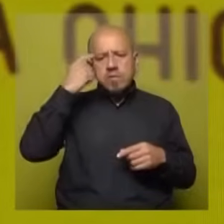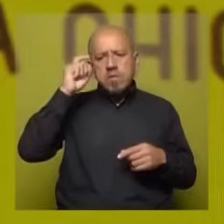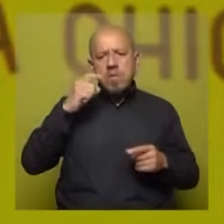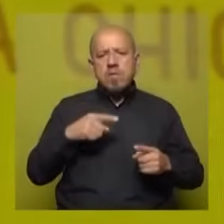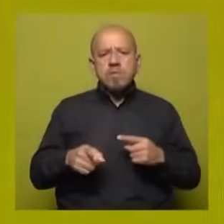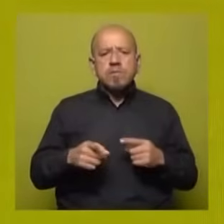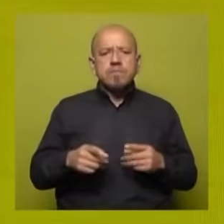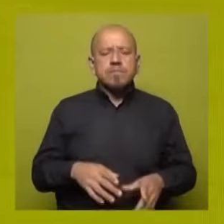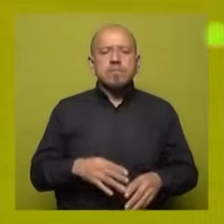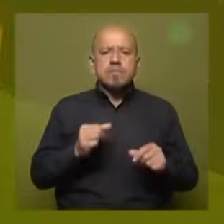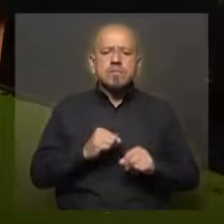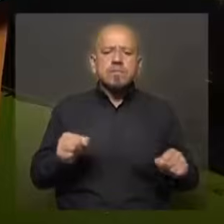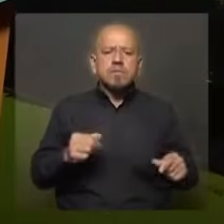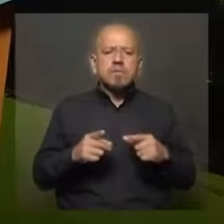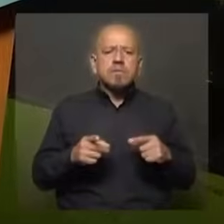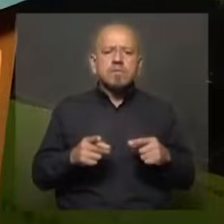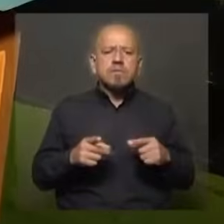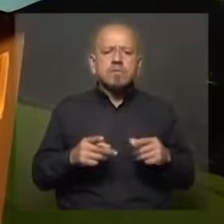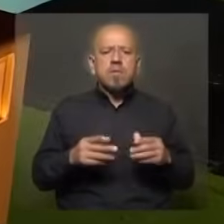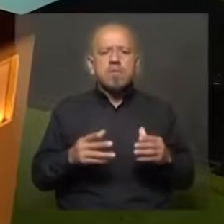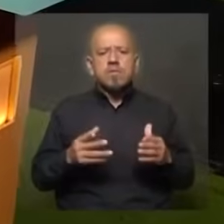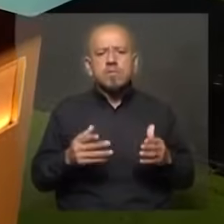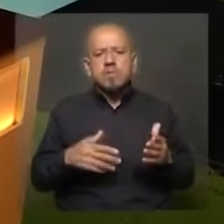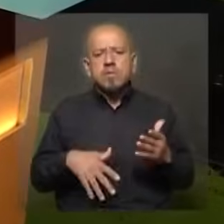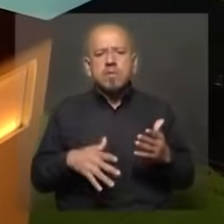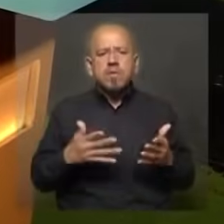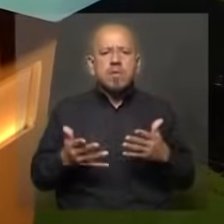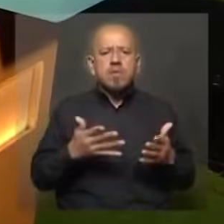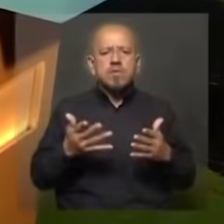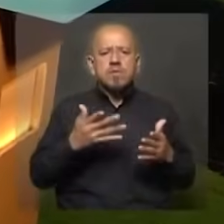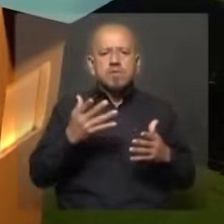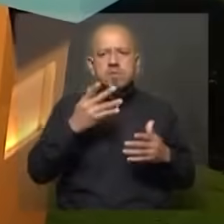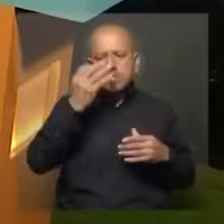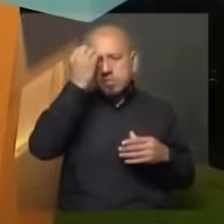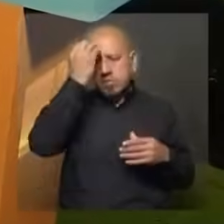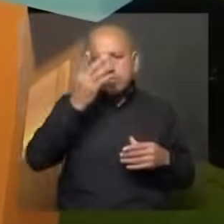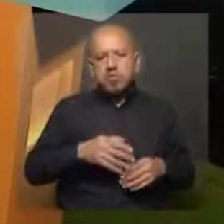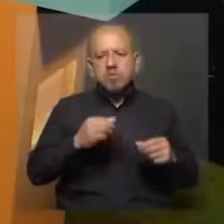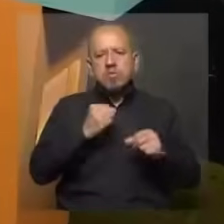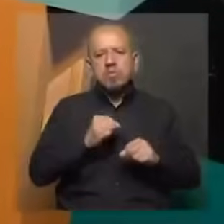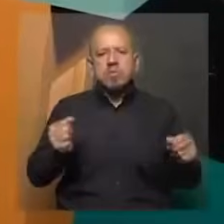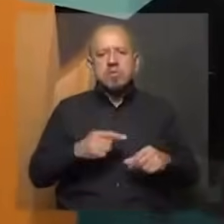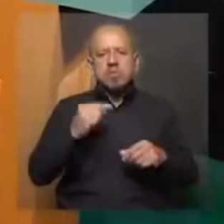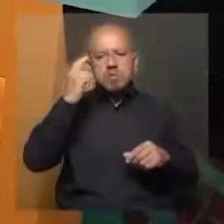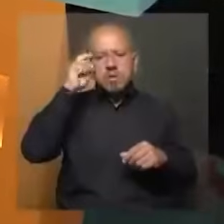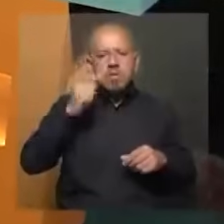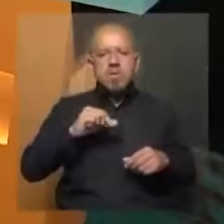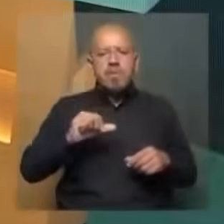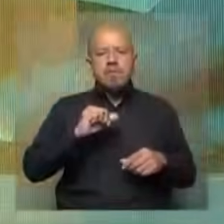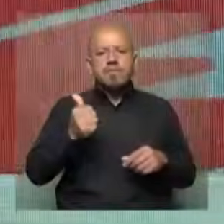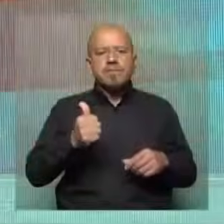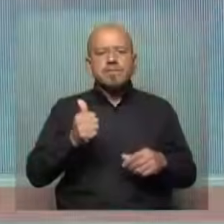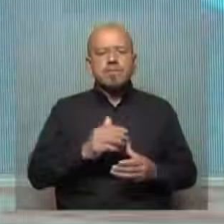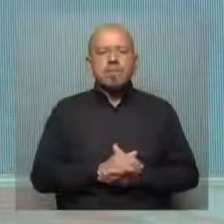ser, si se me permite lo grosero del concepto, pueden ser ideas ganadoras?